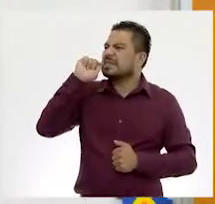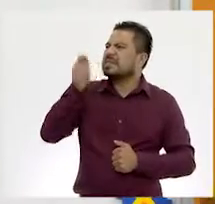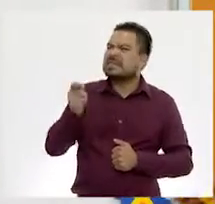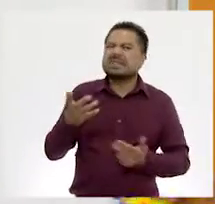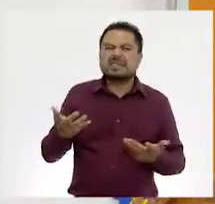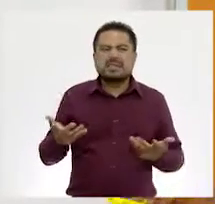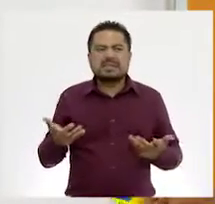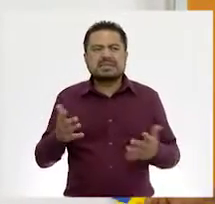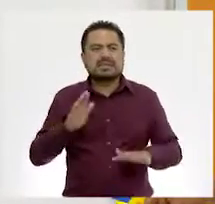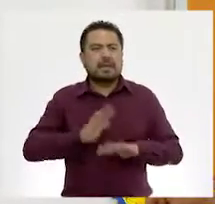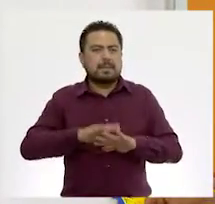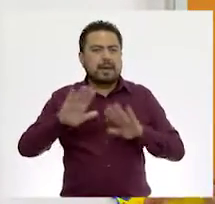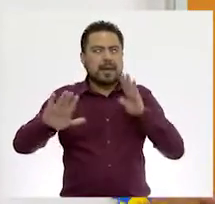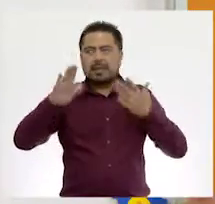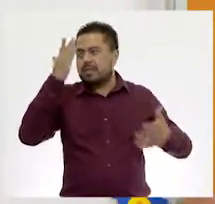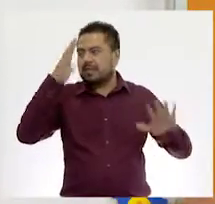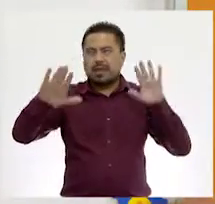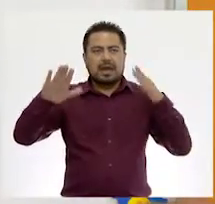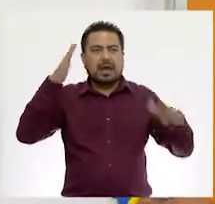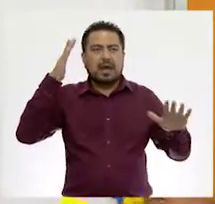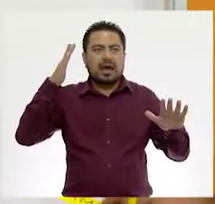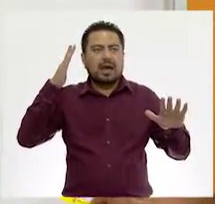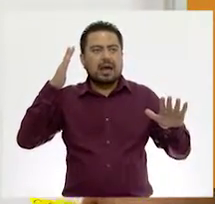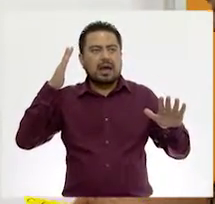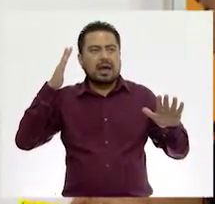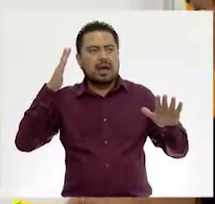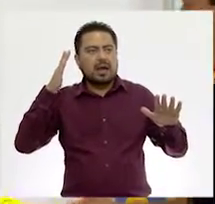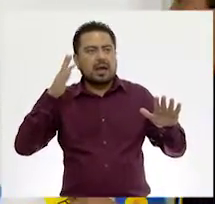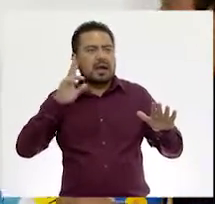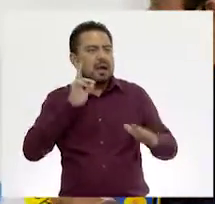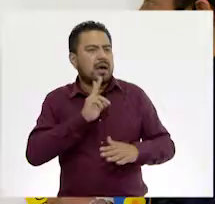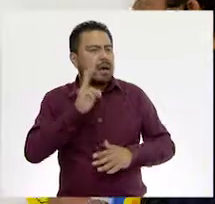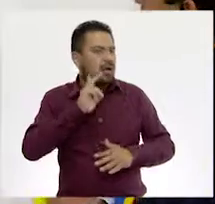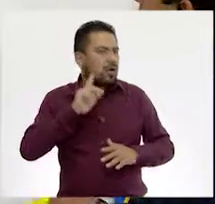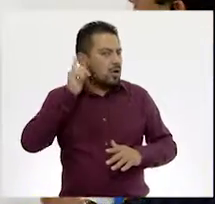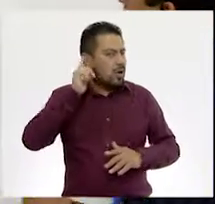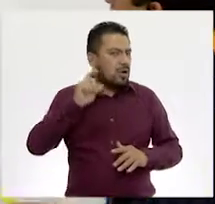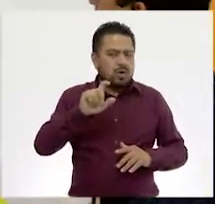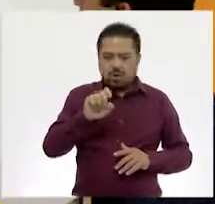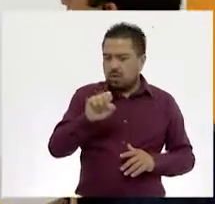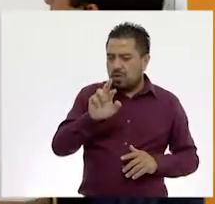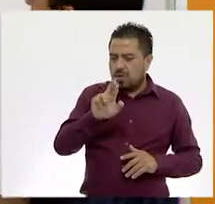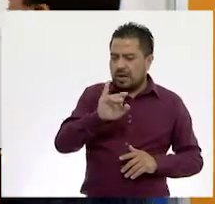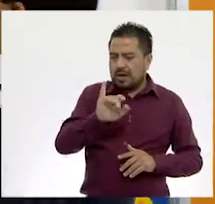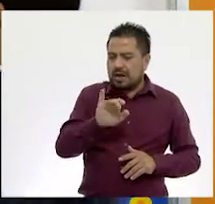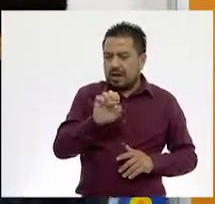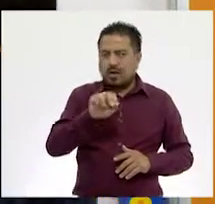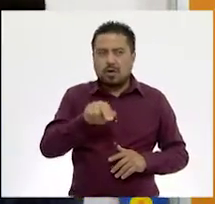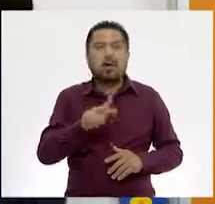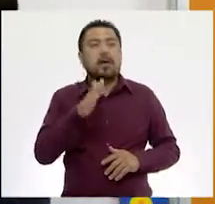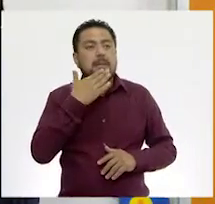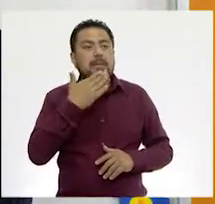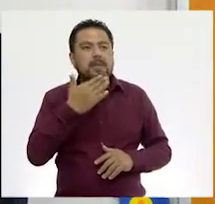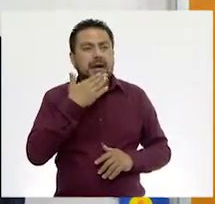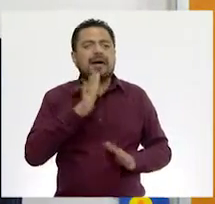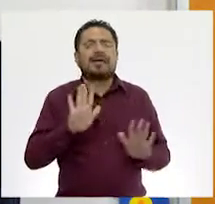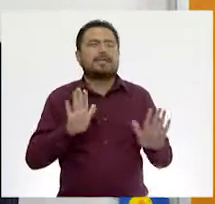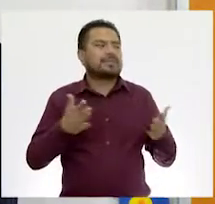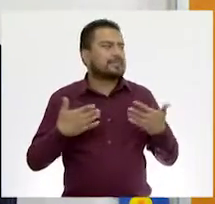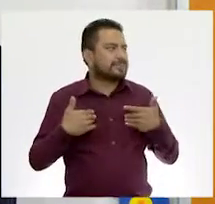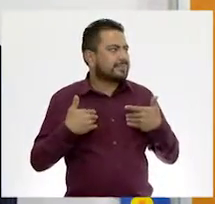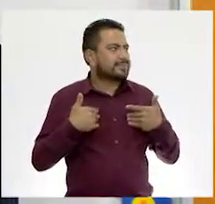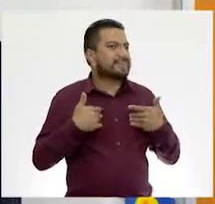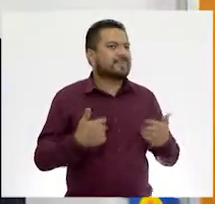es... Travieso. Ah. ¿Qué es? Orejón. Orejón. Ajá. Muy bien. Ya